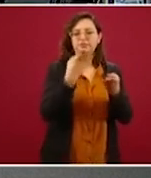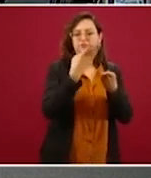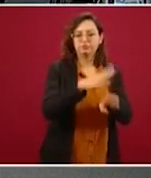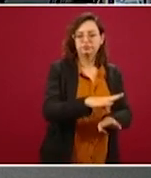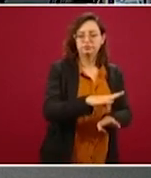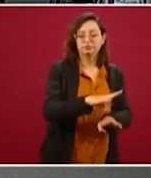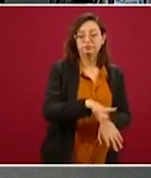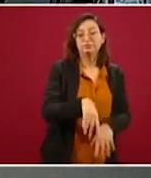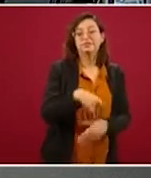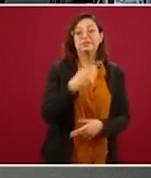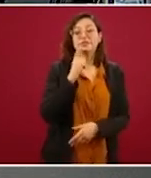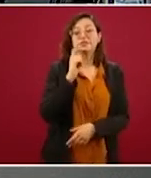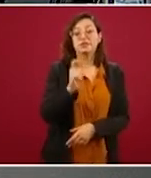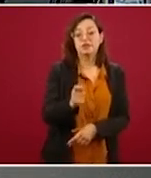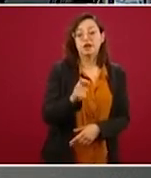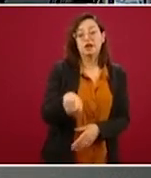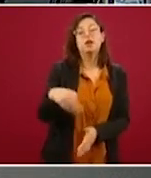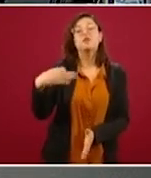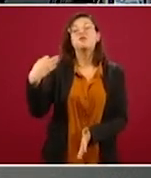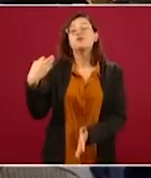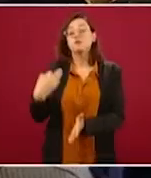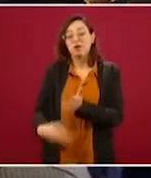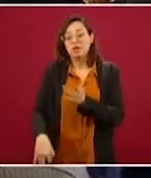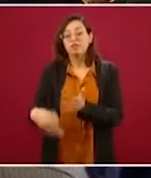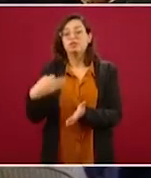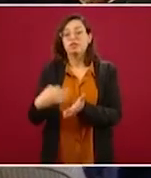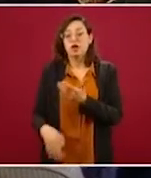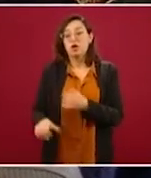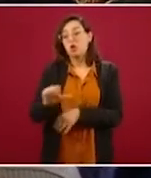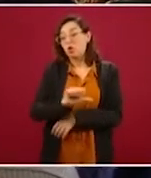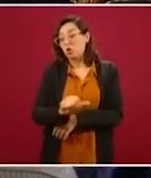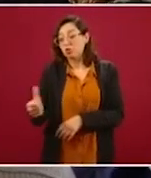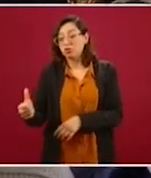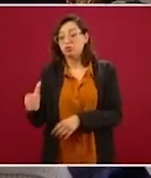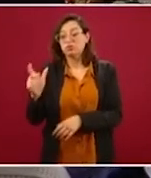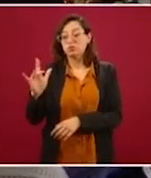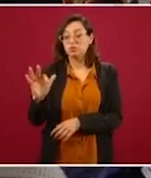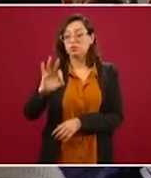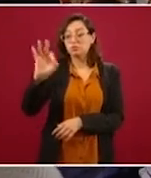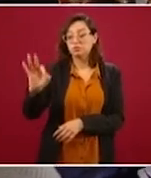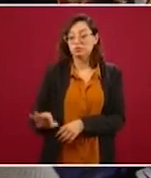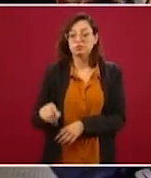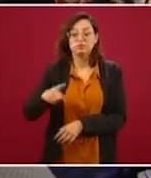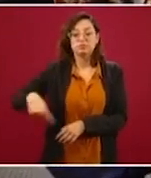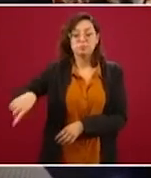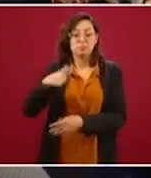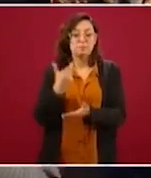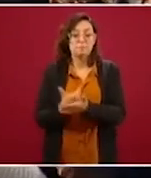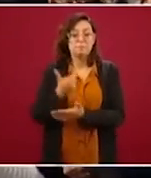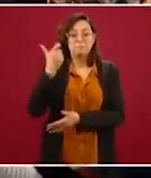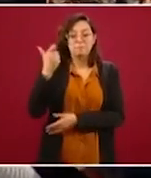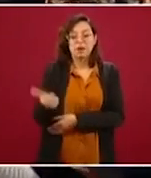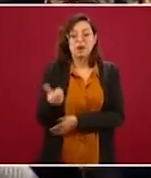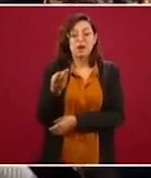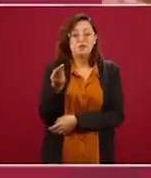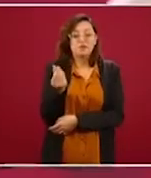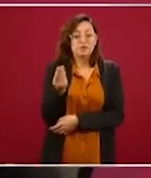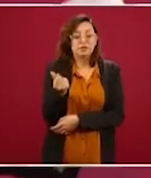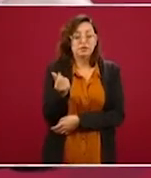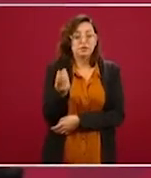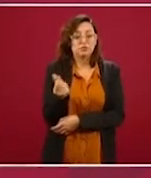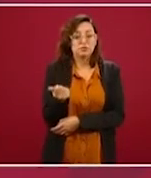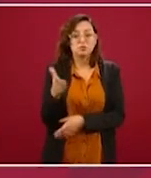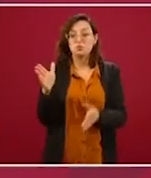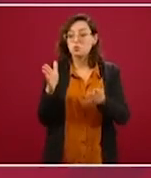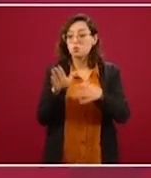Todavía tenemos que pagar con efectivo, porque no hay